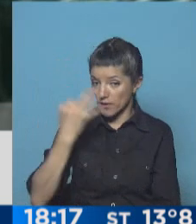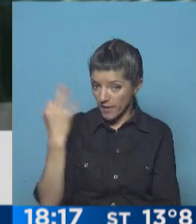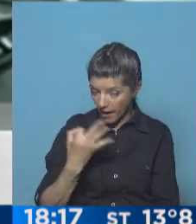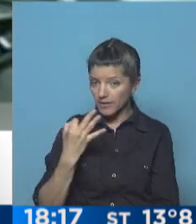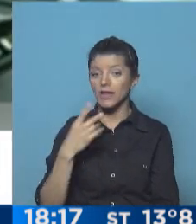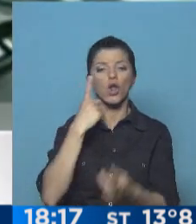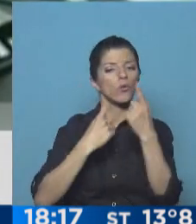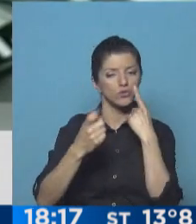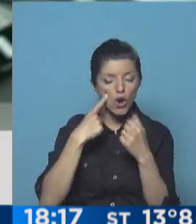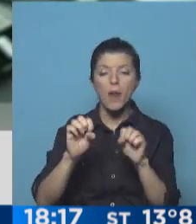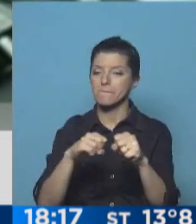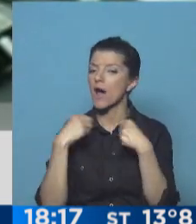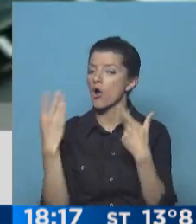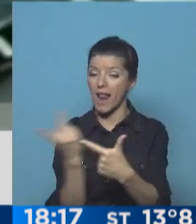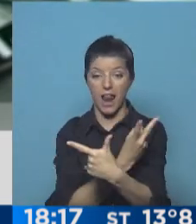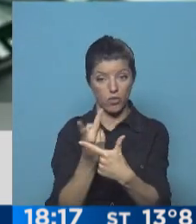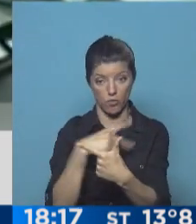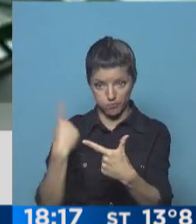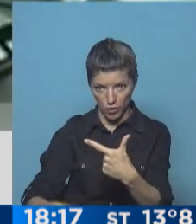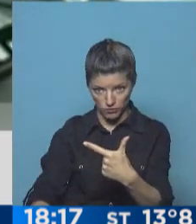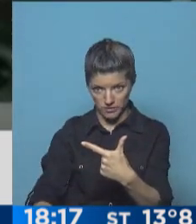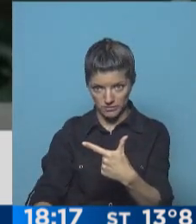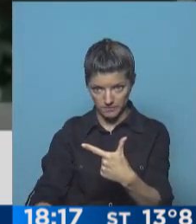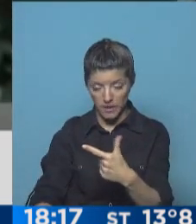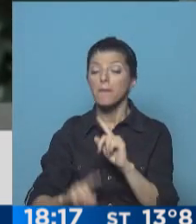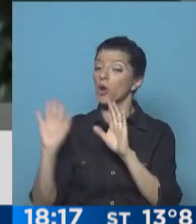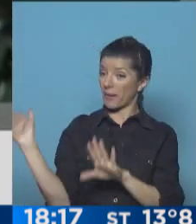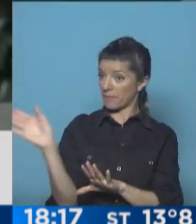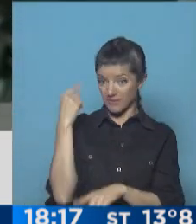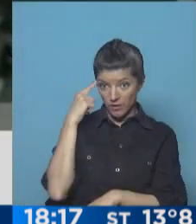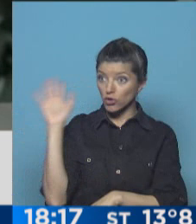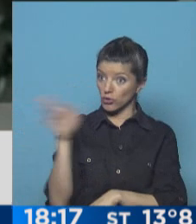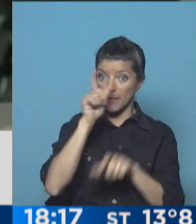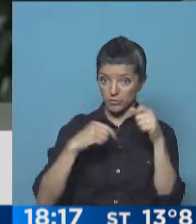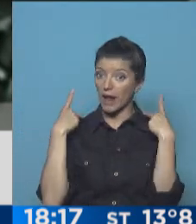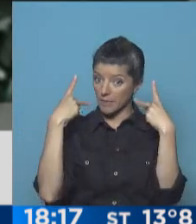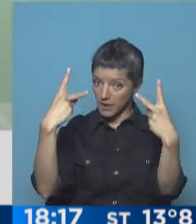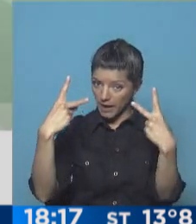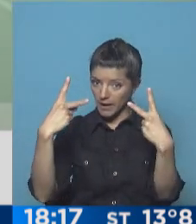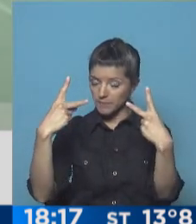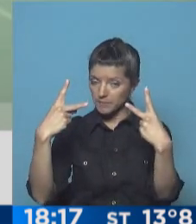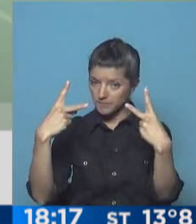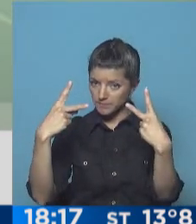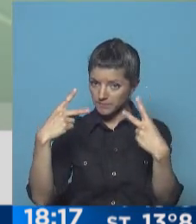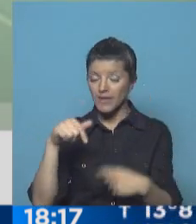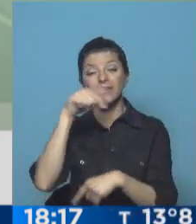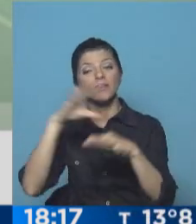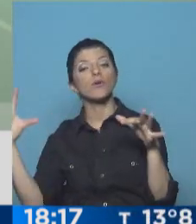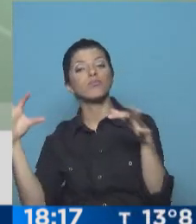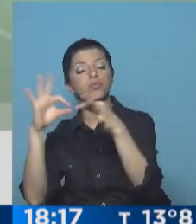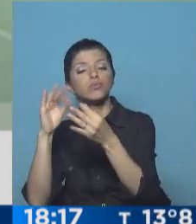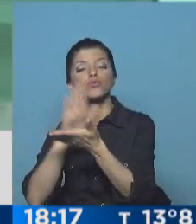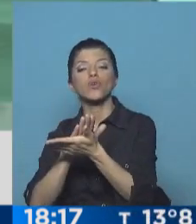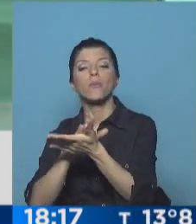los controles en ese sector operativo a todos los pasajeros y se liga con el dinamismo que ha tomado el mercado